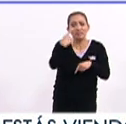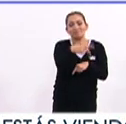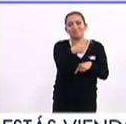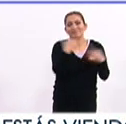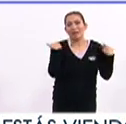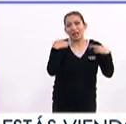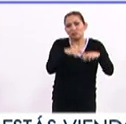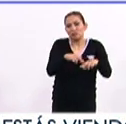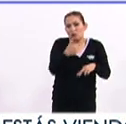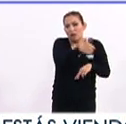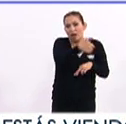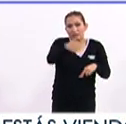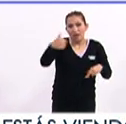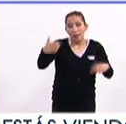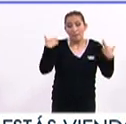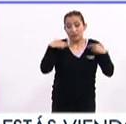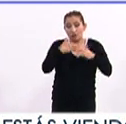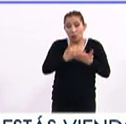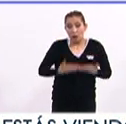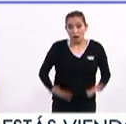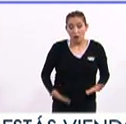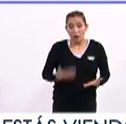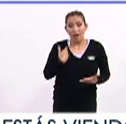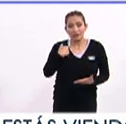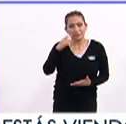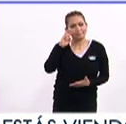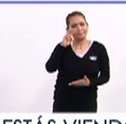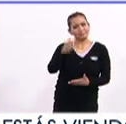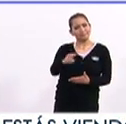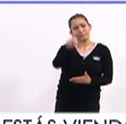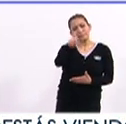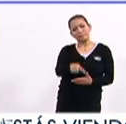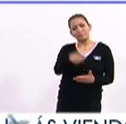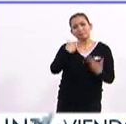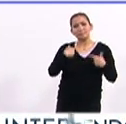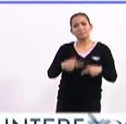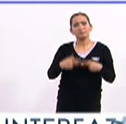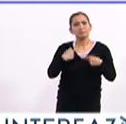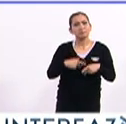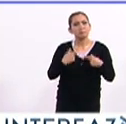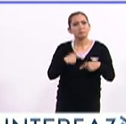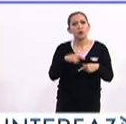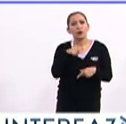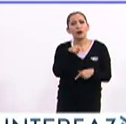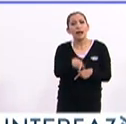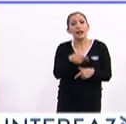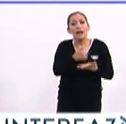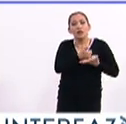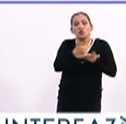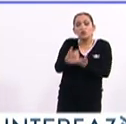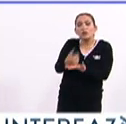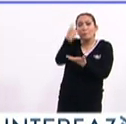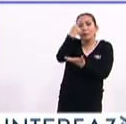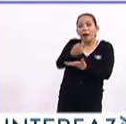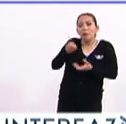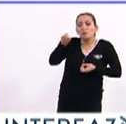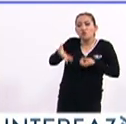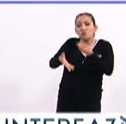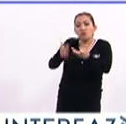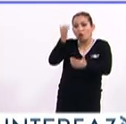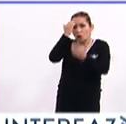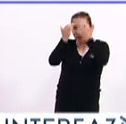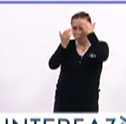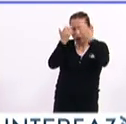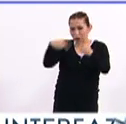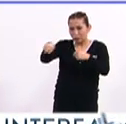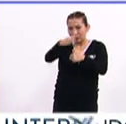docente. El docente hoy en día se concibe como una persona que va a ser el mediador del conocimiento. En